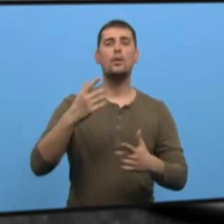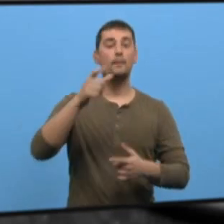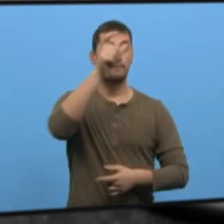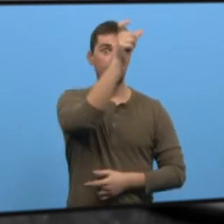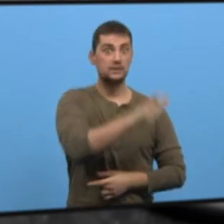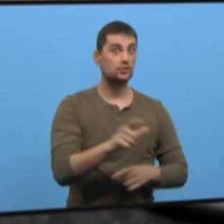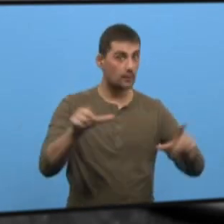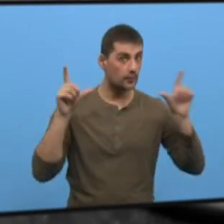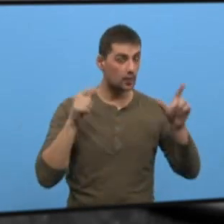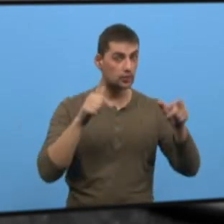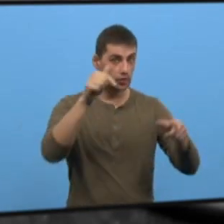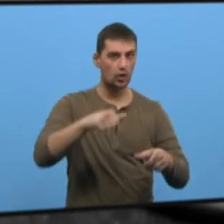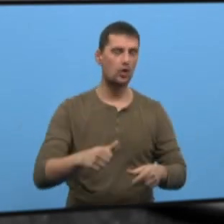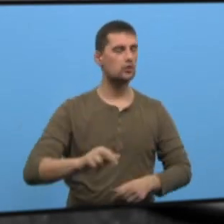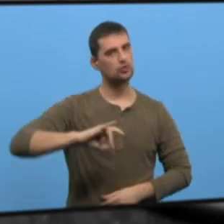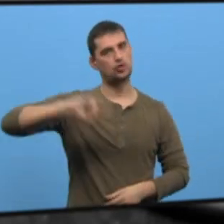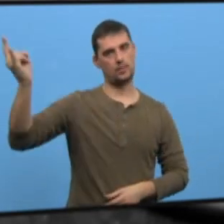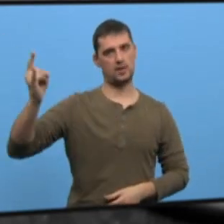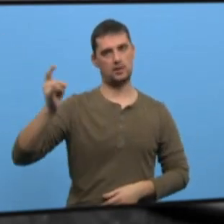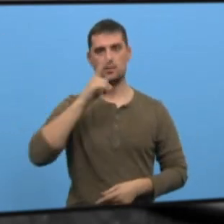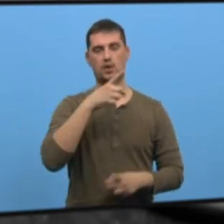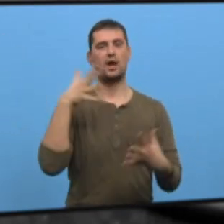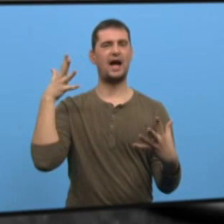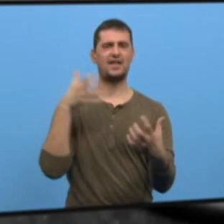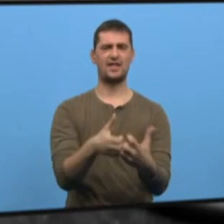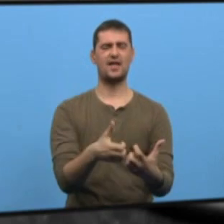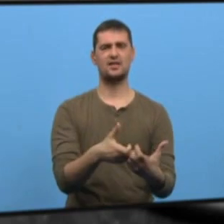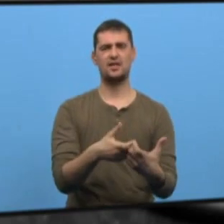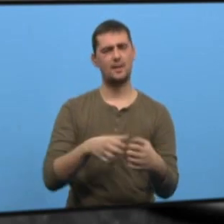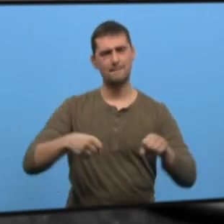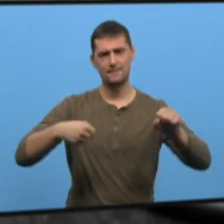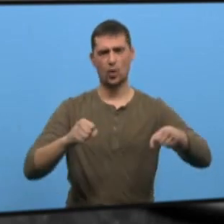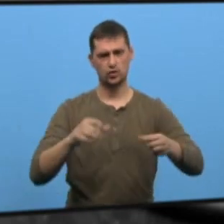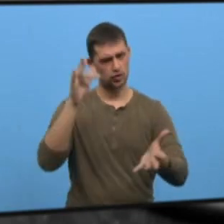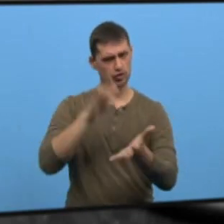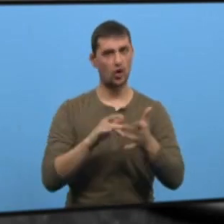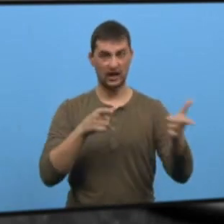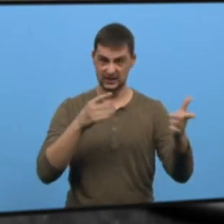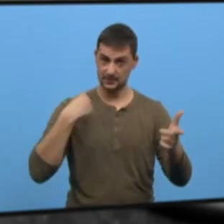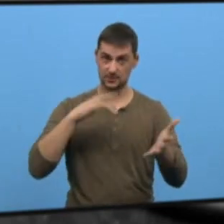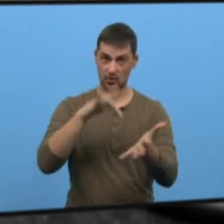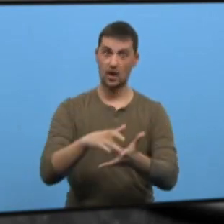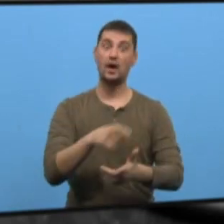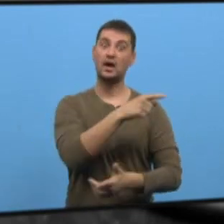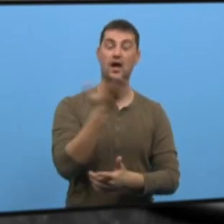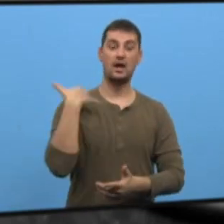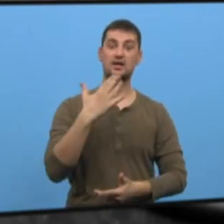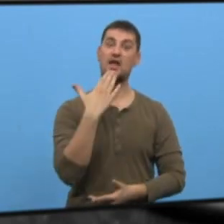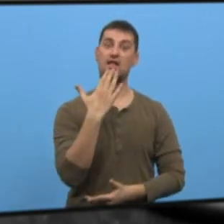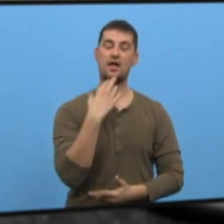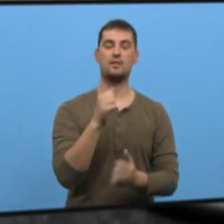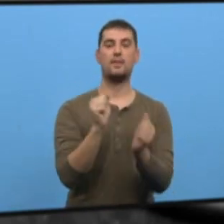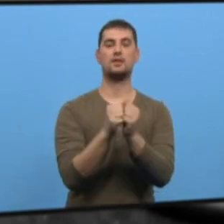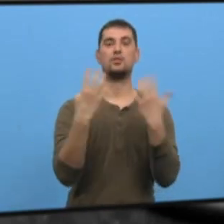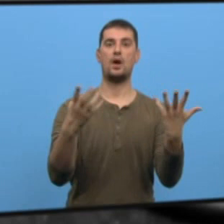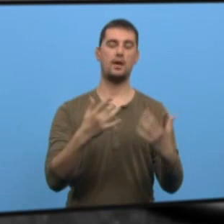López má ese día sufri un terrible accidente de moto que cambi a vida 2os corazón de